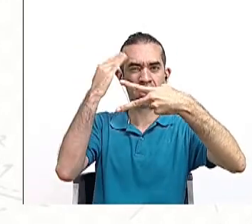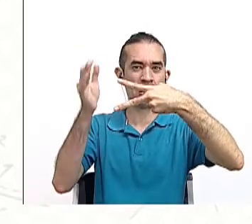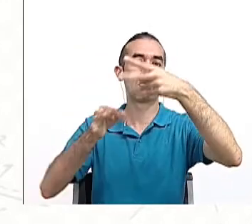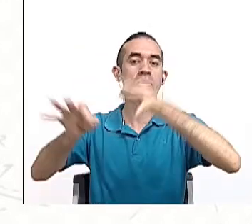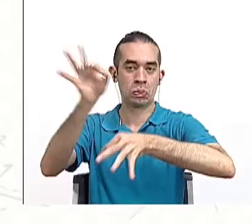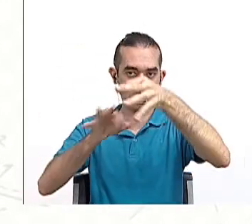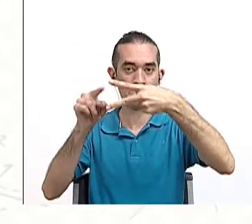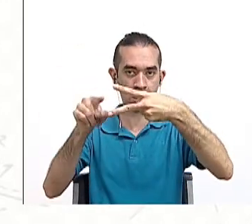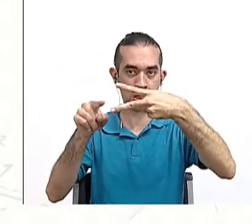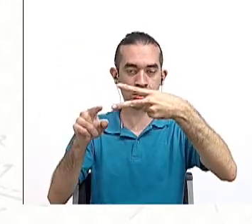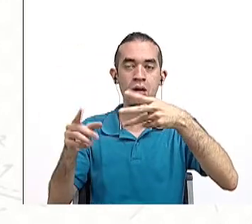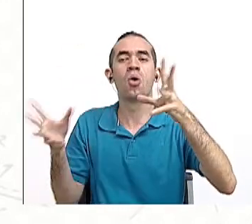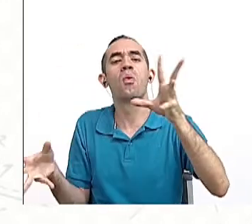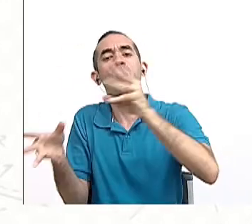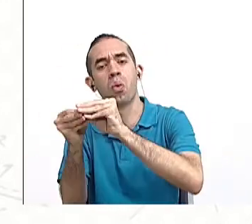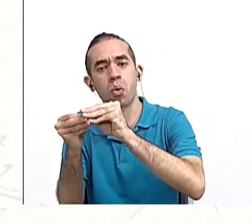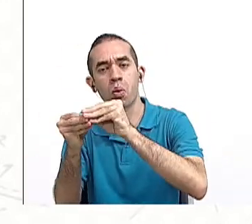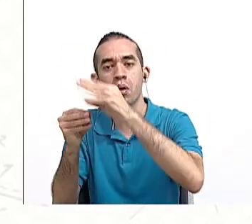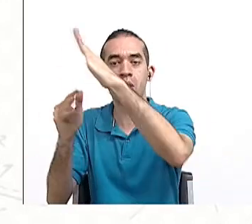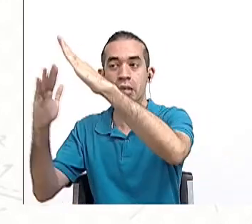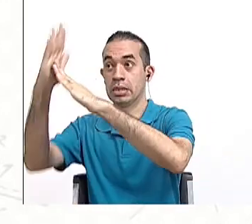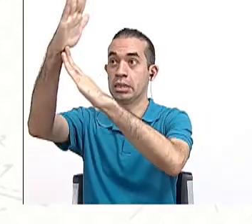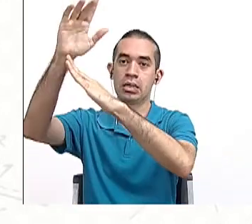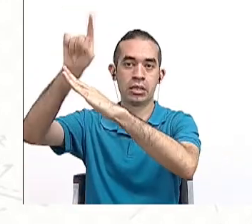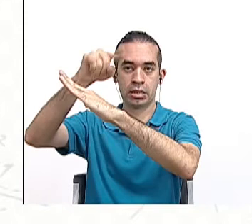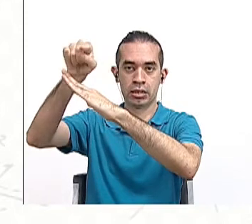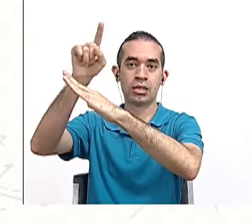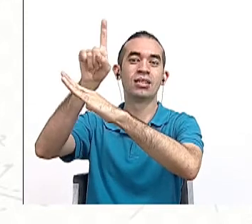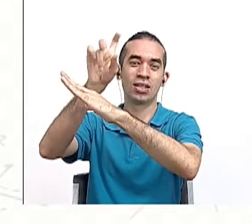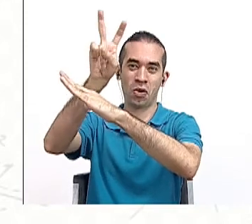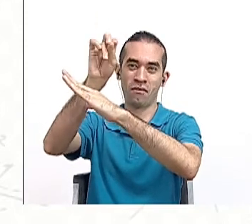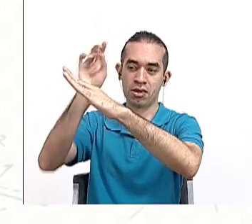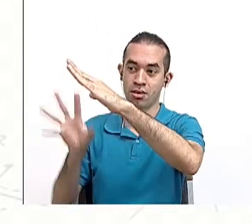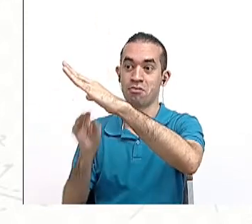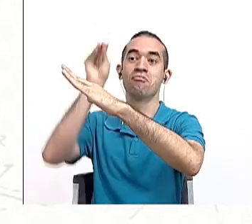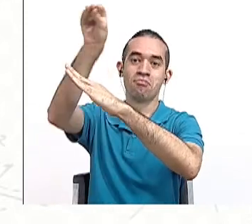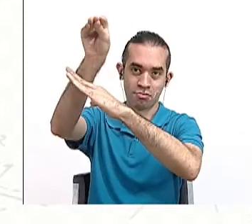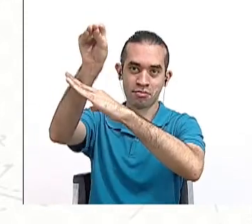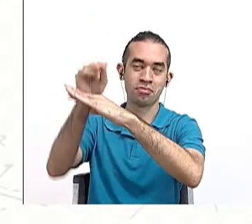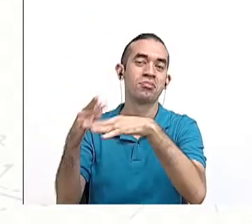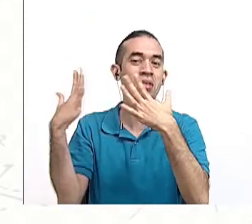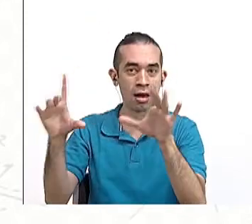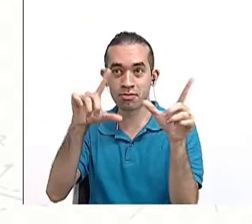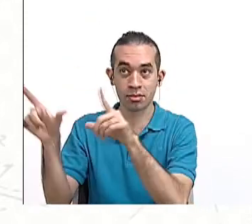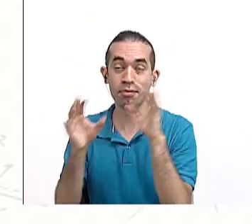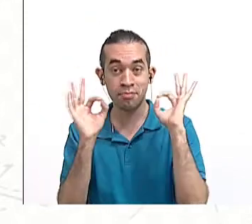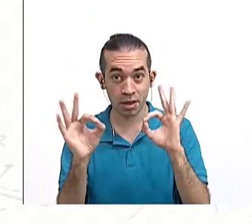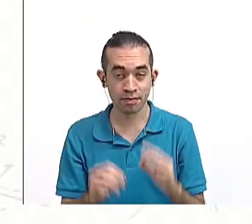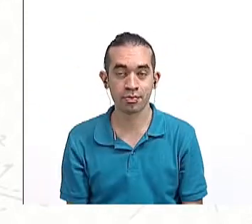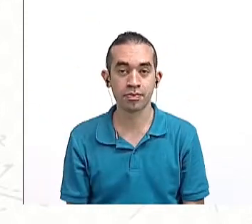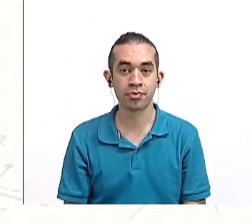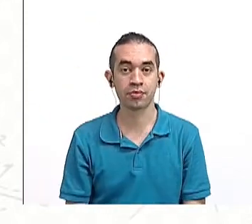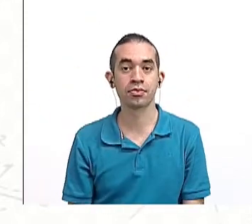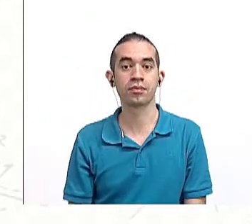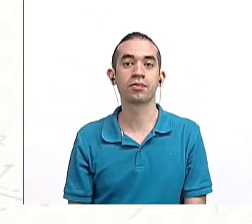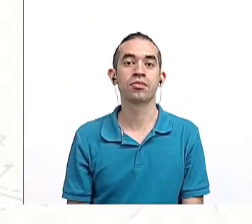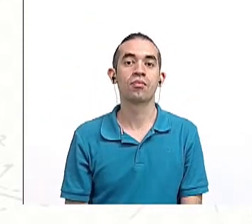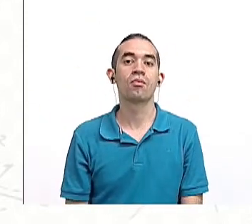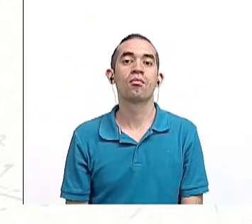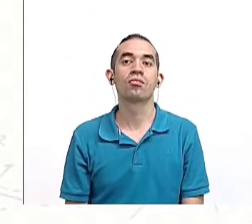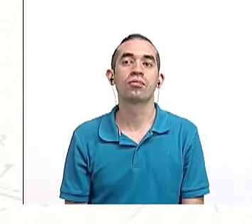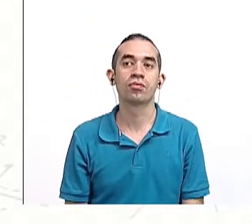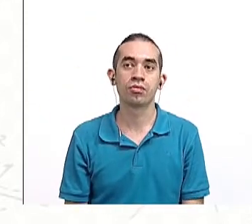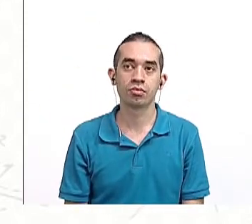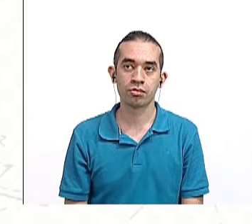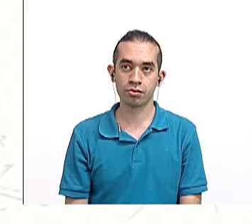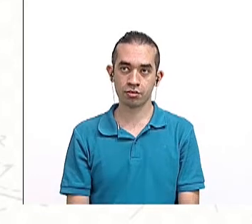el valor de cita es 120 y lo tenemos por ahí vamos bien determinemos ahora el valor